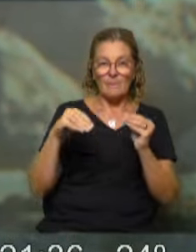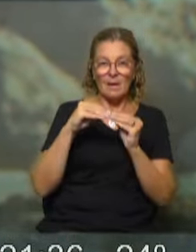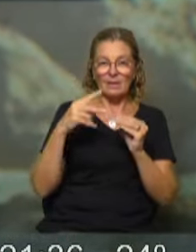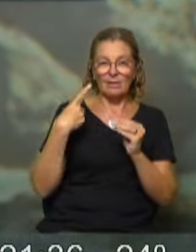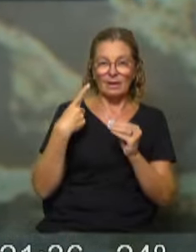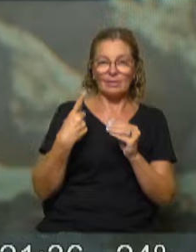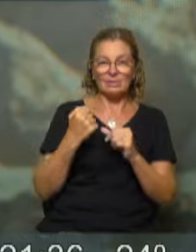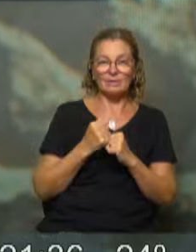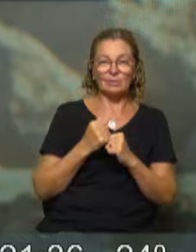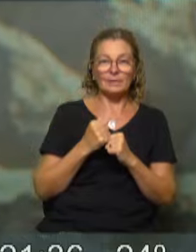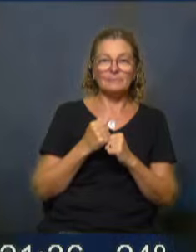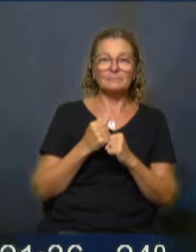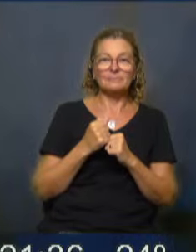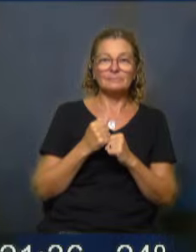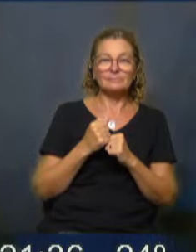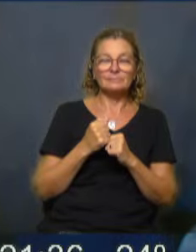la dramaturga.